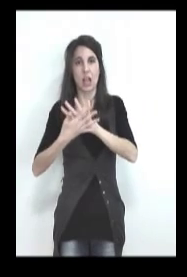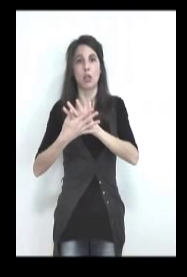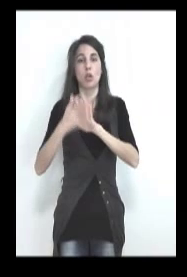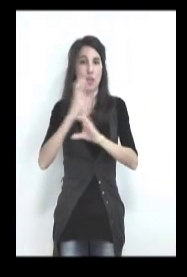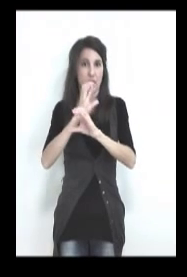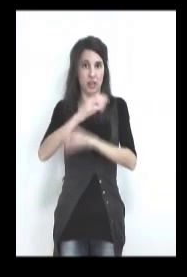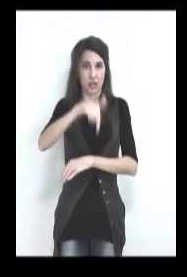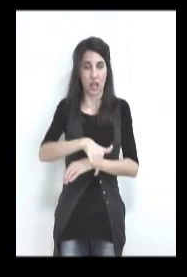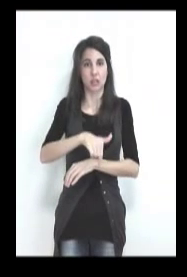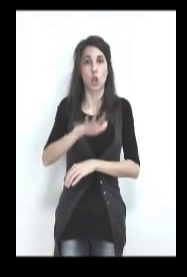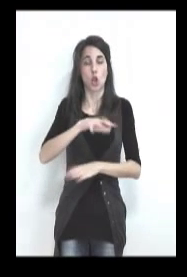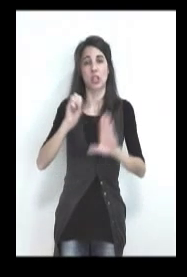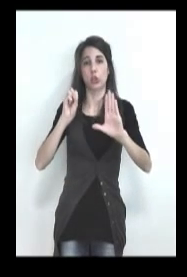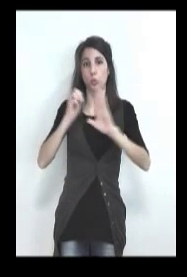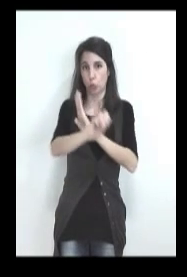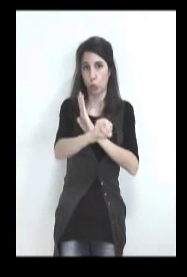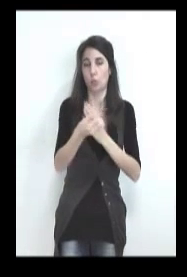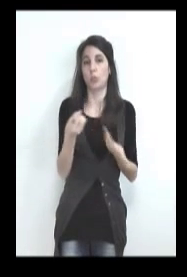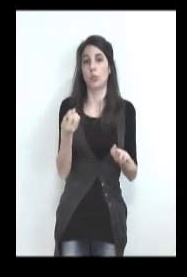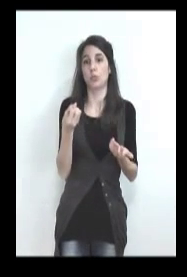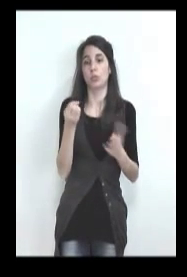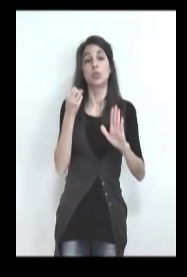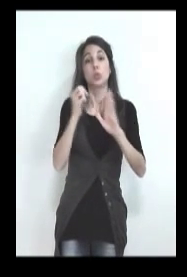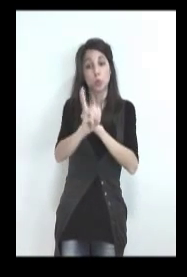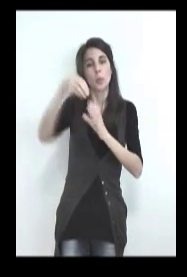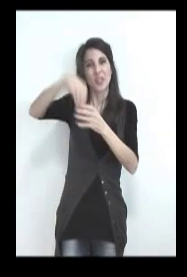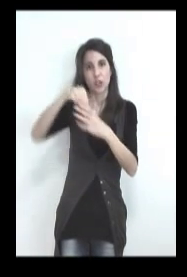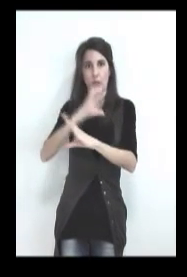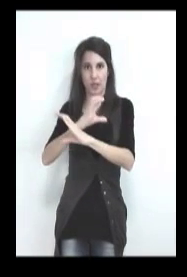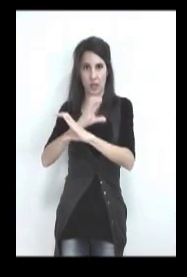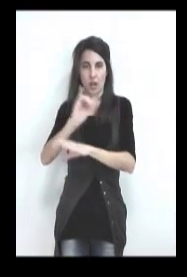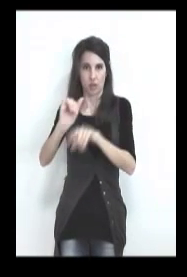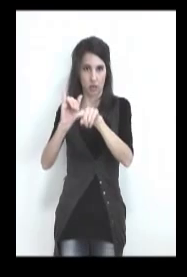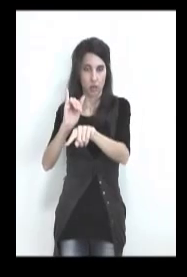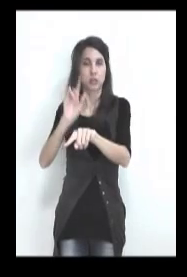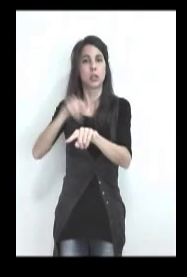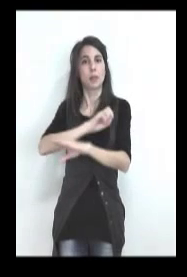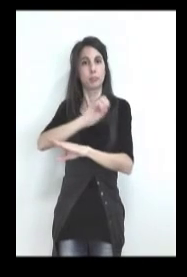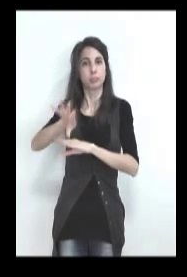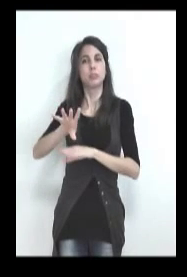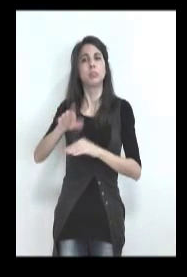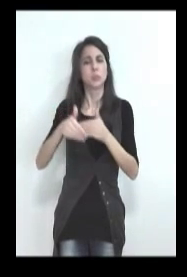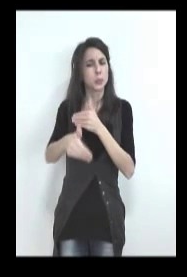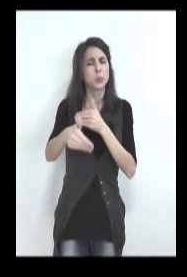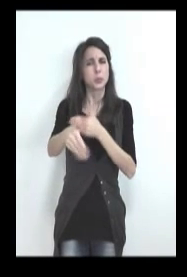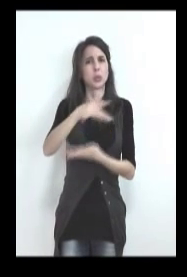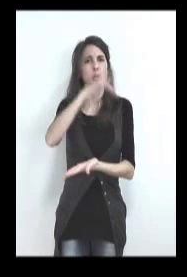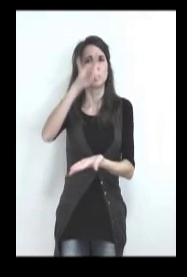CENTAC, en YouTube, en el canal YouTube que tenemos de CENTAC, y que bueno, pues próximamente vamos a tener un encuentro